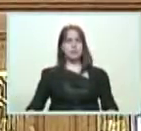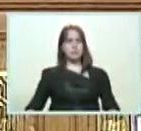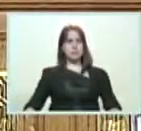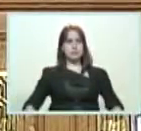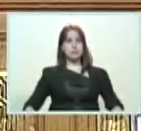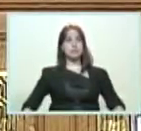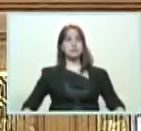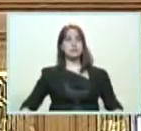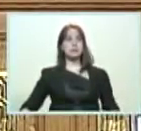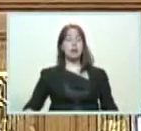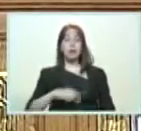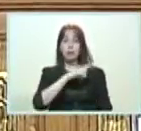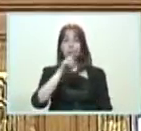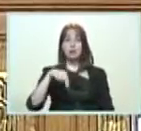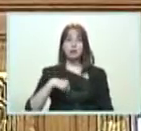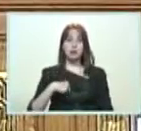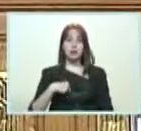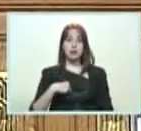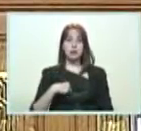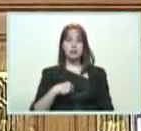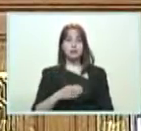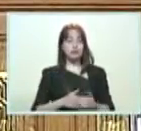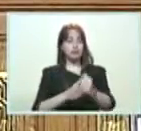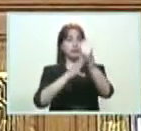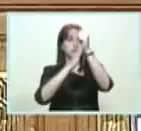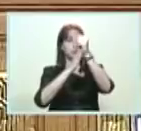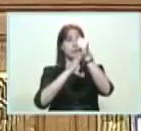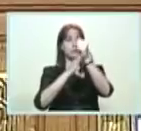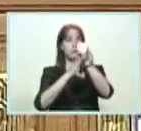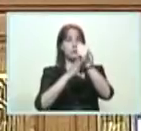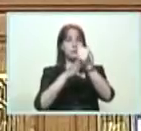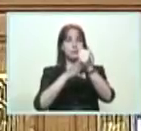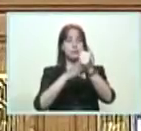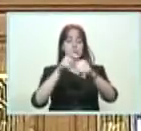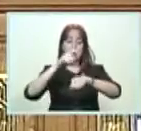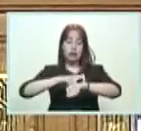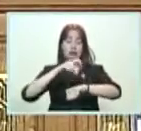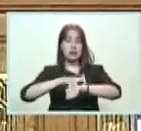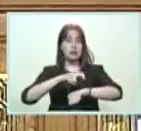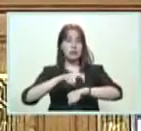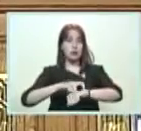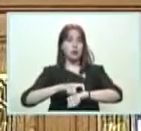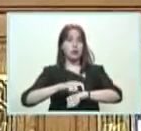para nosotros llevar adelante también en esta etapa,